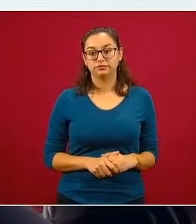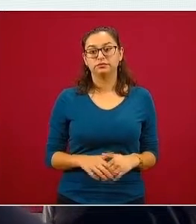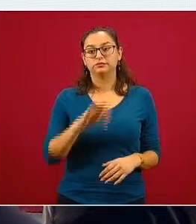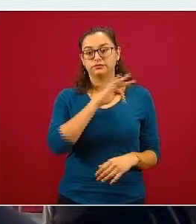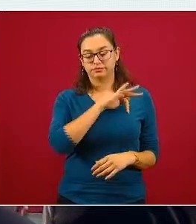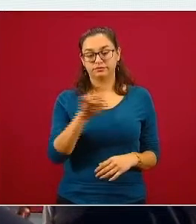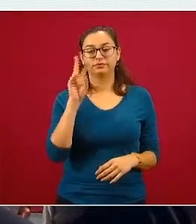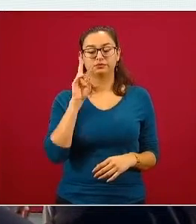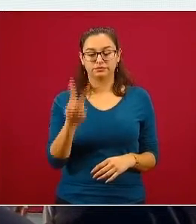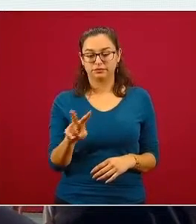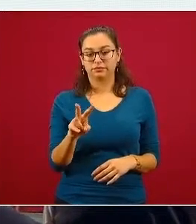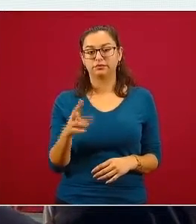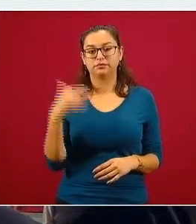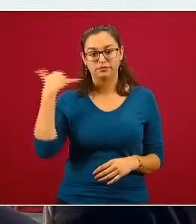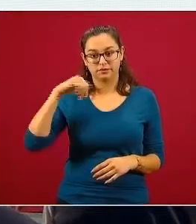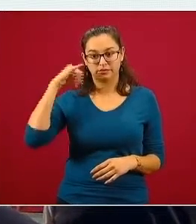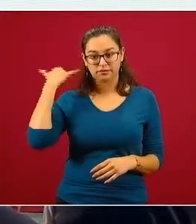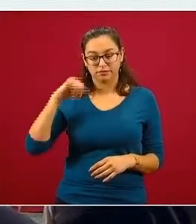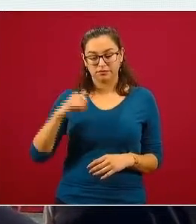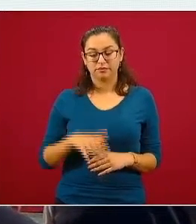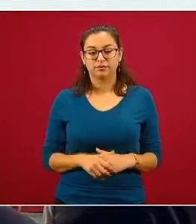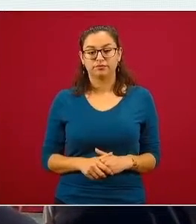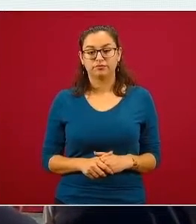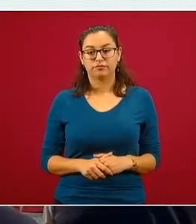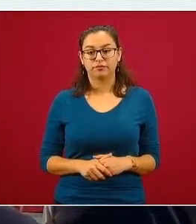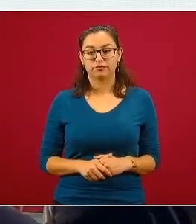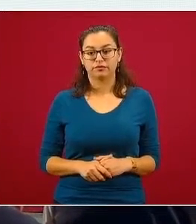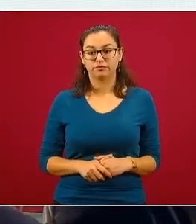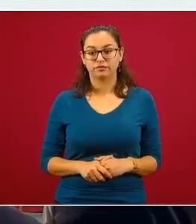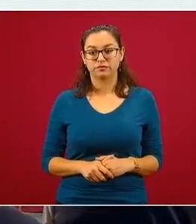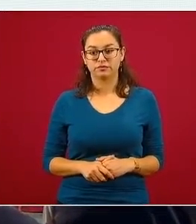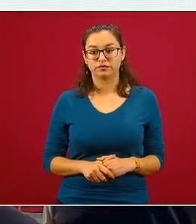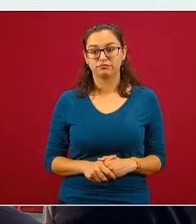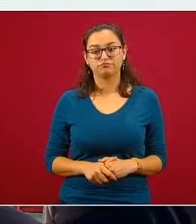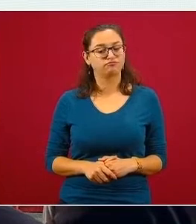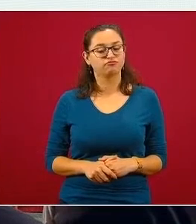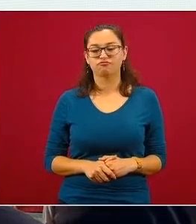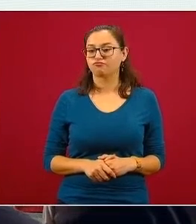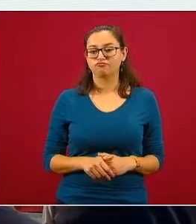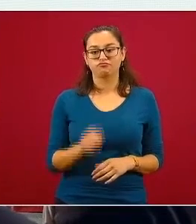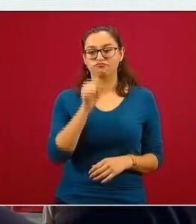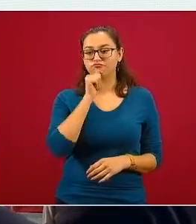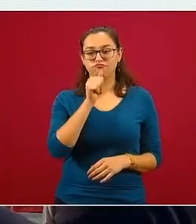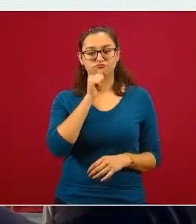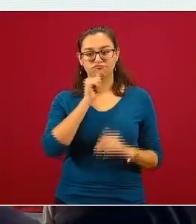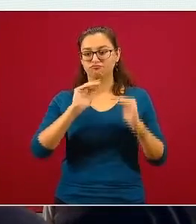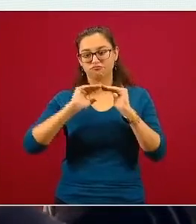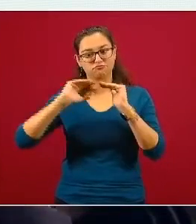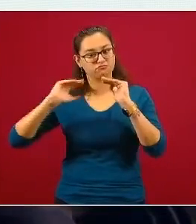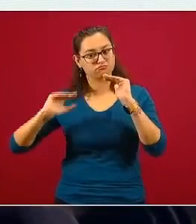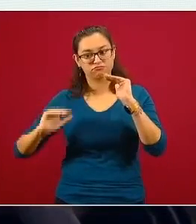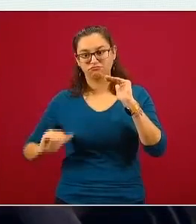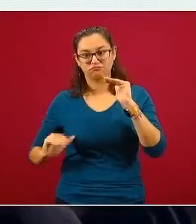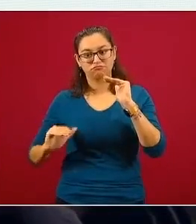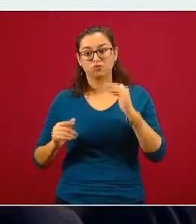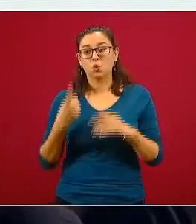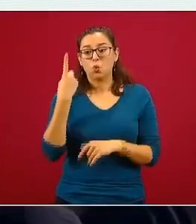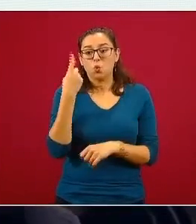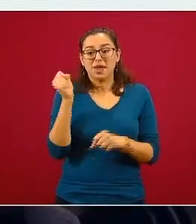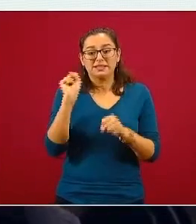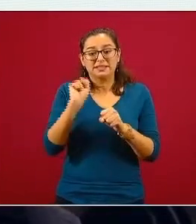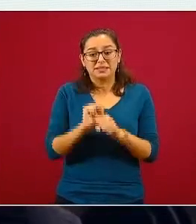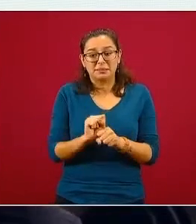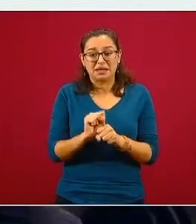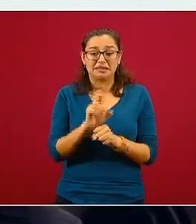notar la curva epidémica estimada de Yucatán. Definitivamente todavía un ascenso importante. Solo una